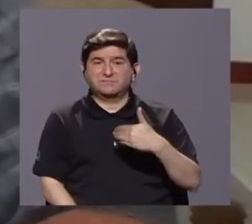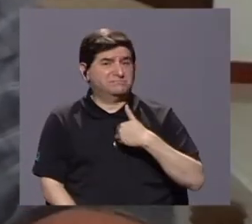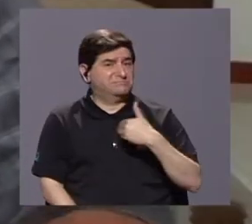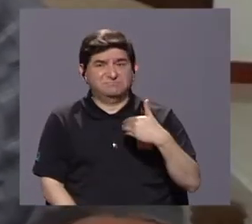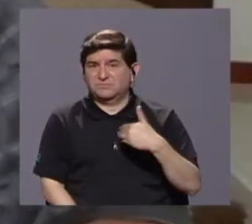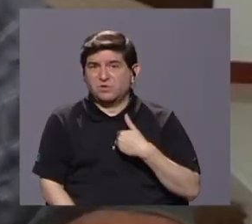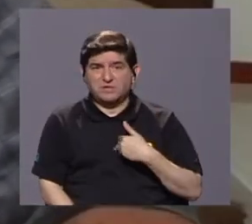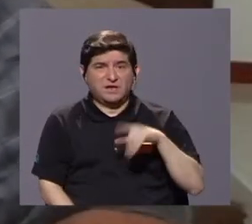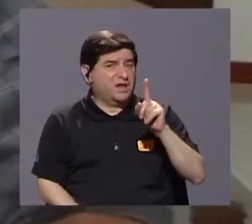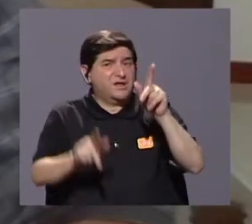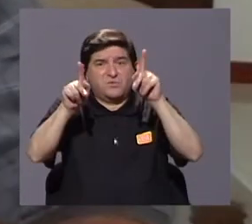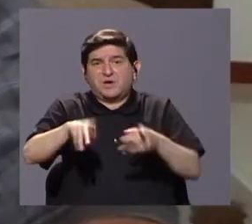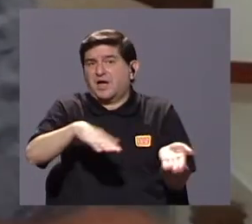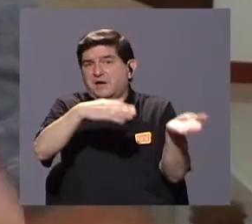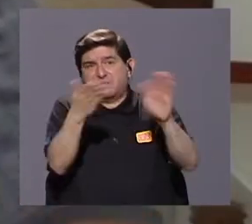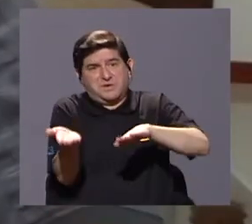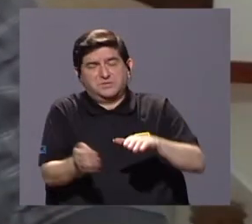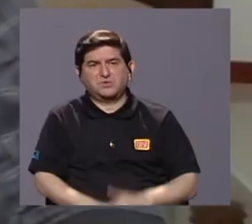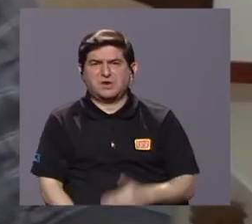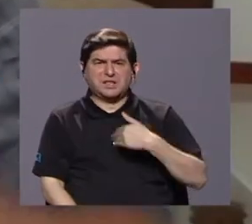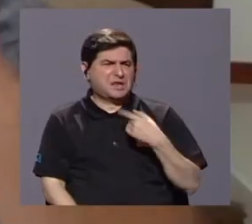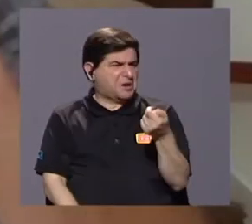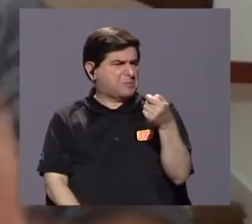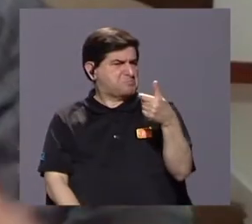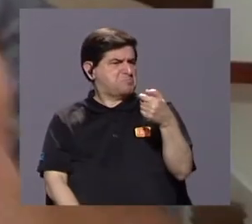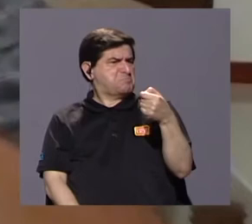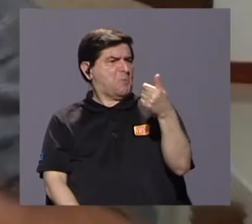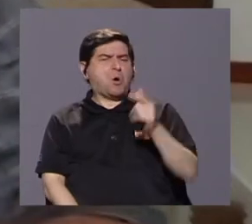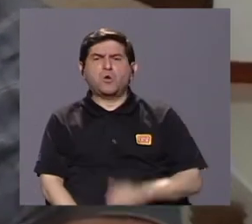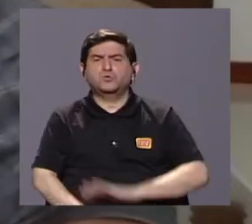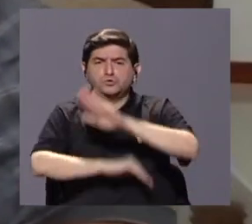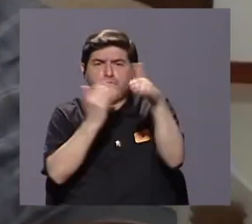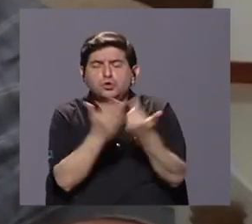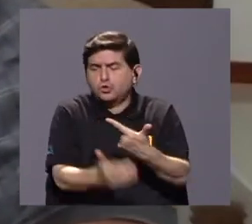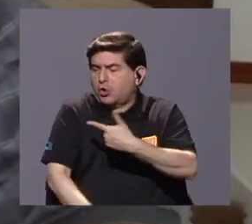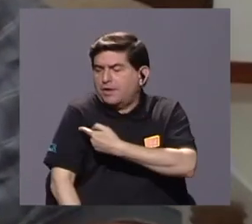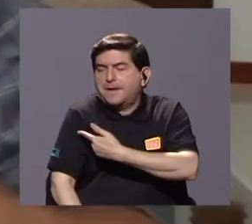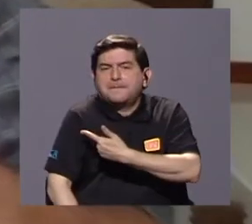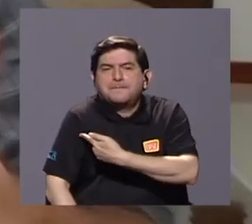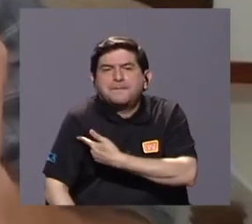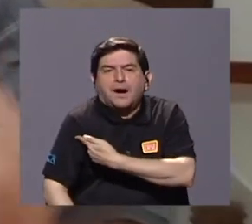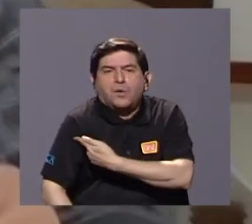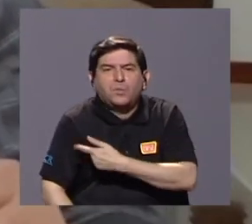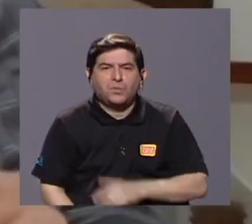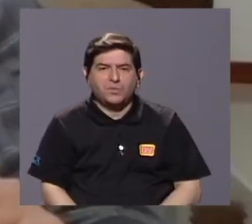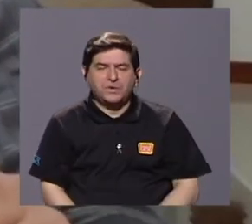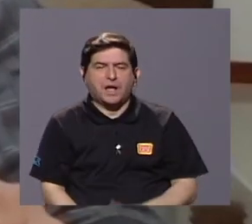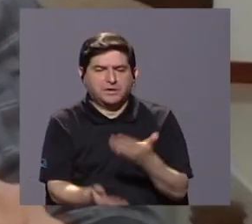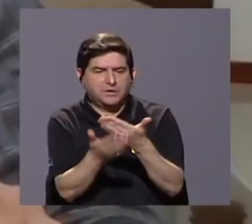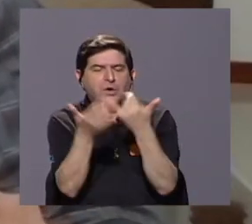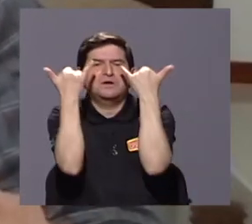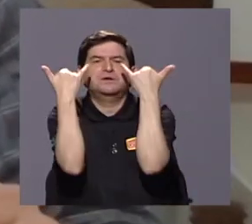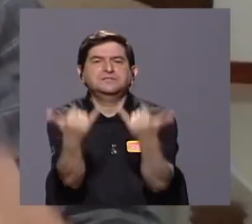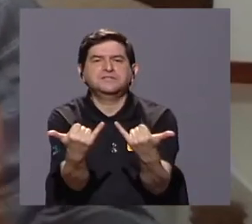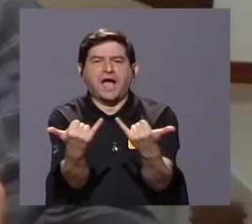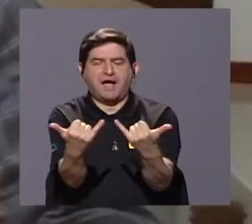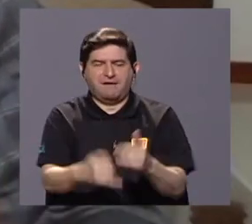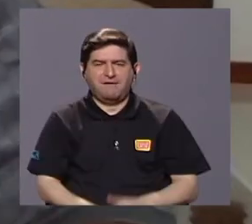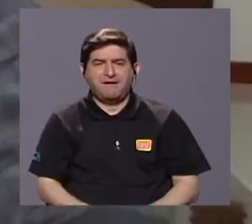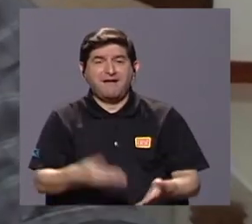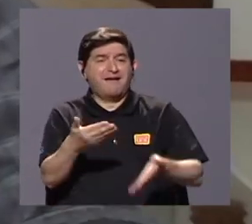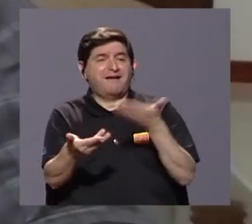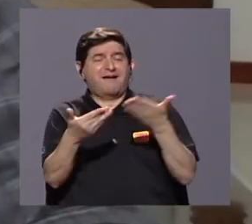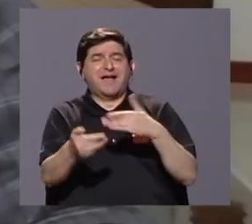tenido ni un solo muerto, hubiésemos tenido muy pocos muertos, porque todas las vacunas han demostrado que son